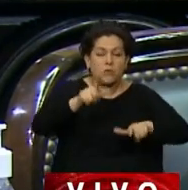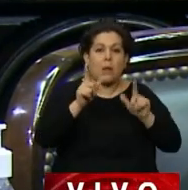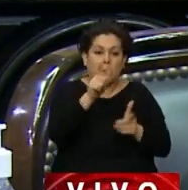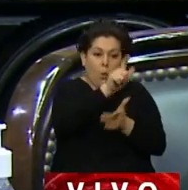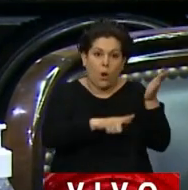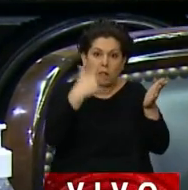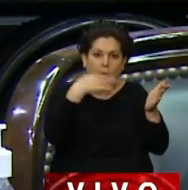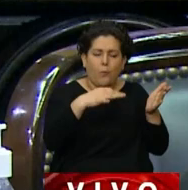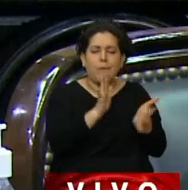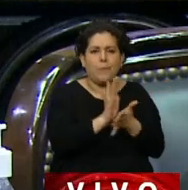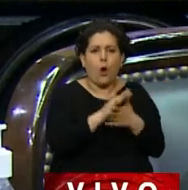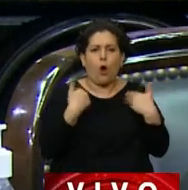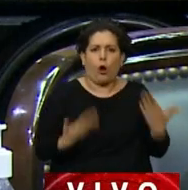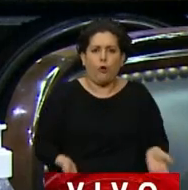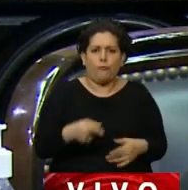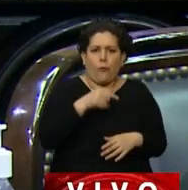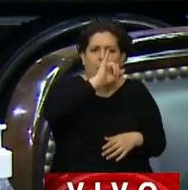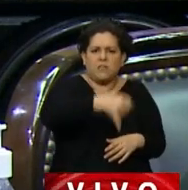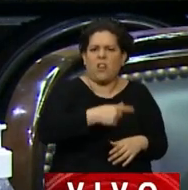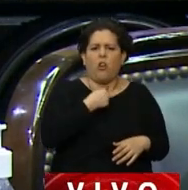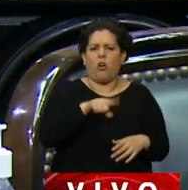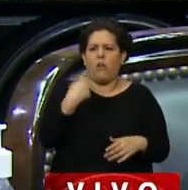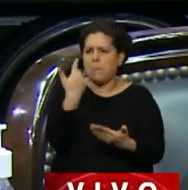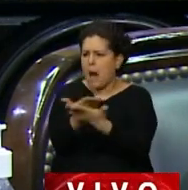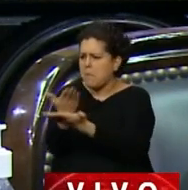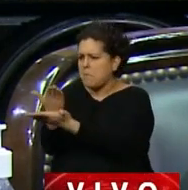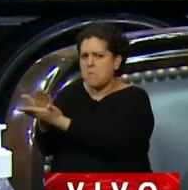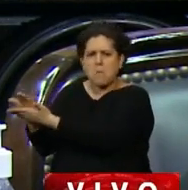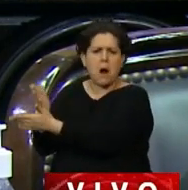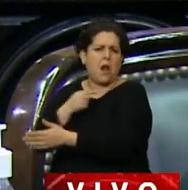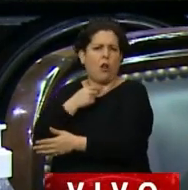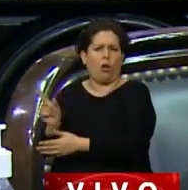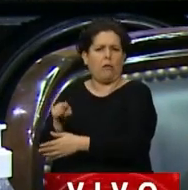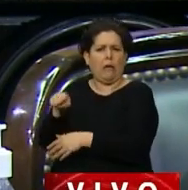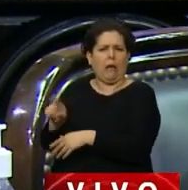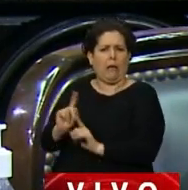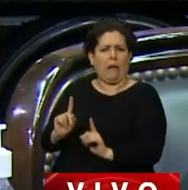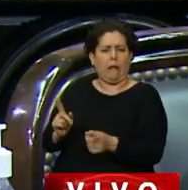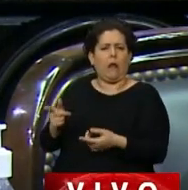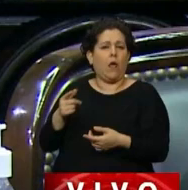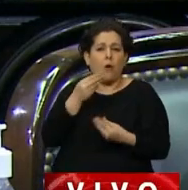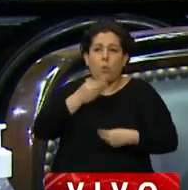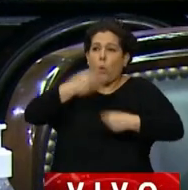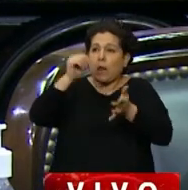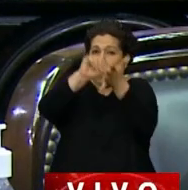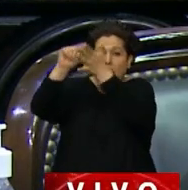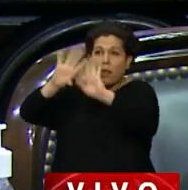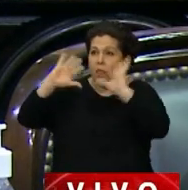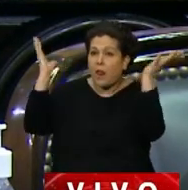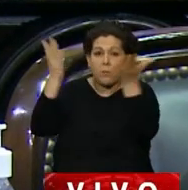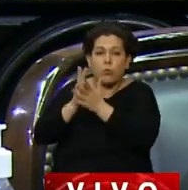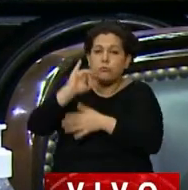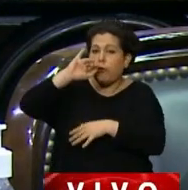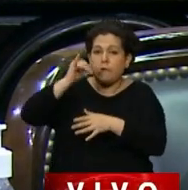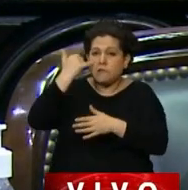sistema le es amigable, está conforme y no quiere volver al anterior. Cualquier país del mundo que adoptó este sistema